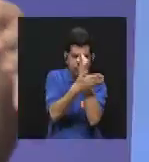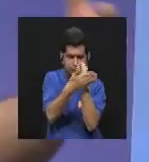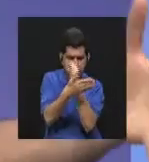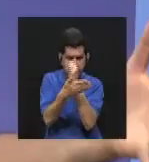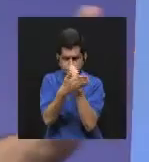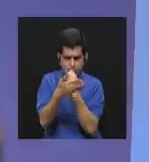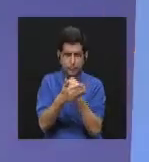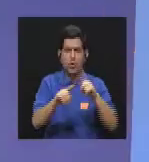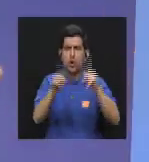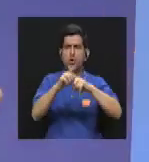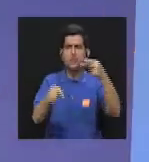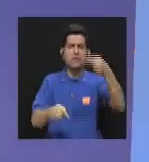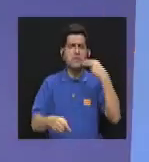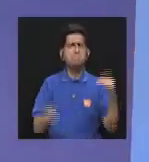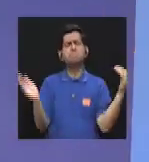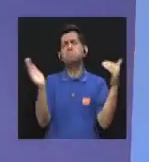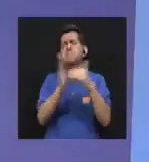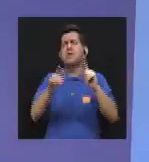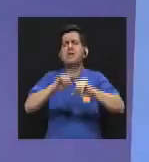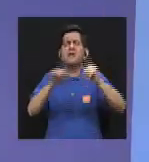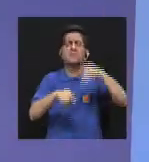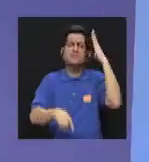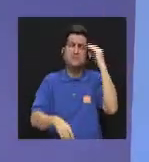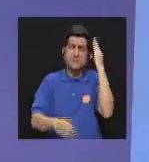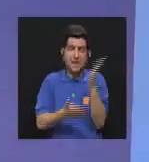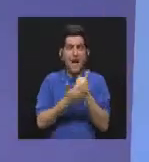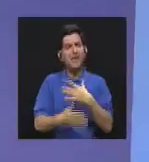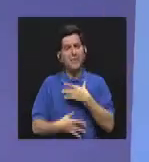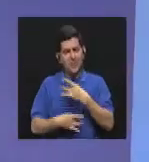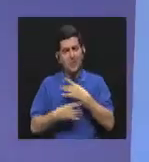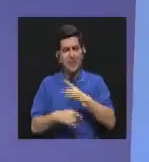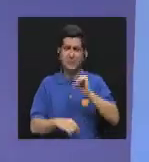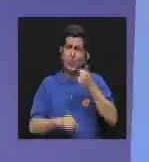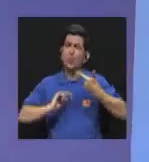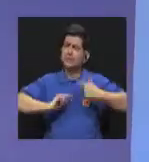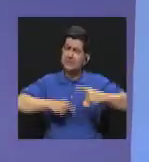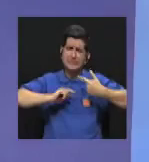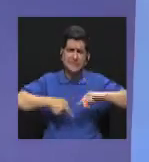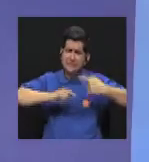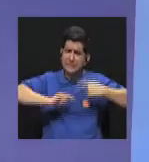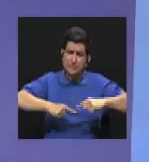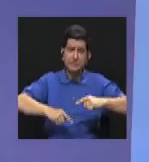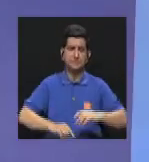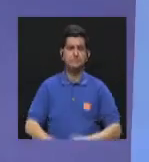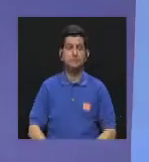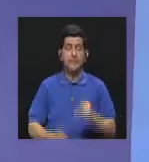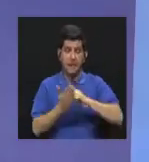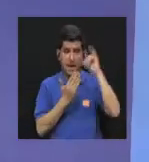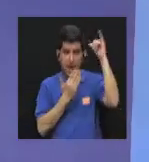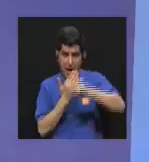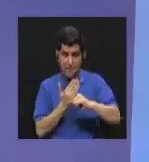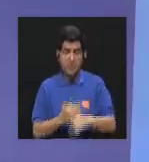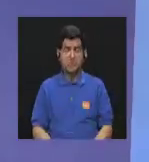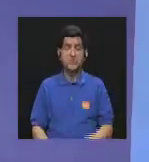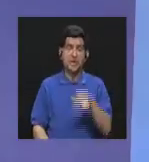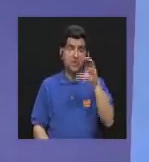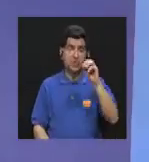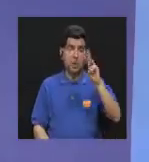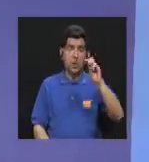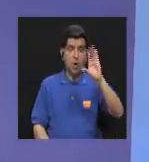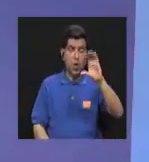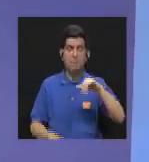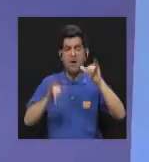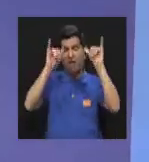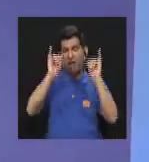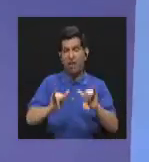con las historias, porque hay miles de anécdotas, y anécdotas algunas muy simpáticas, algunas muy dolorosas. Y bueno, el proyecto del cómic se quedó en el camino, pero